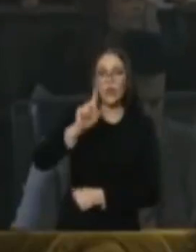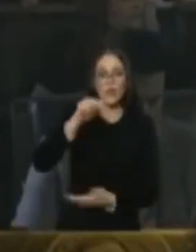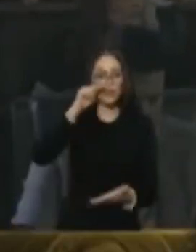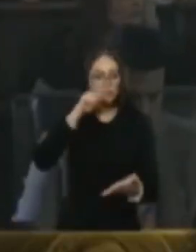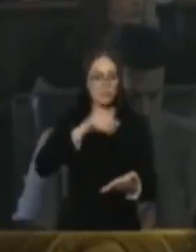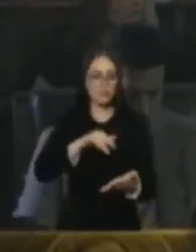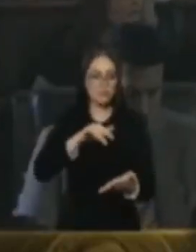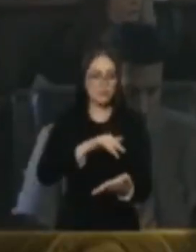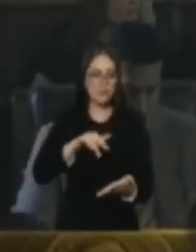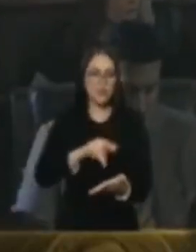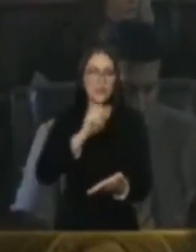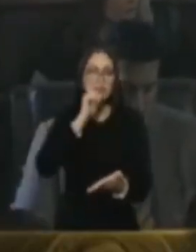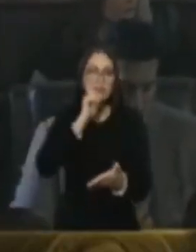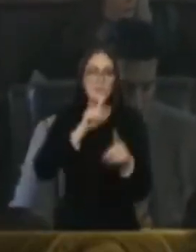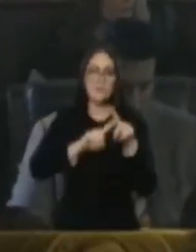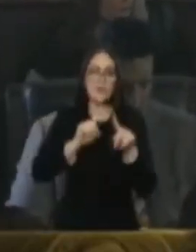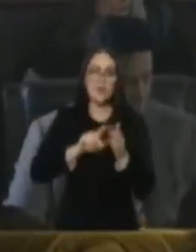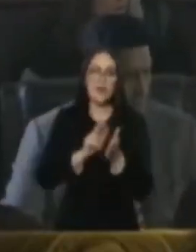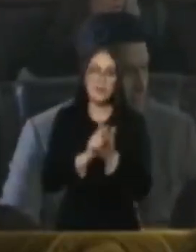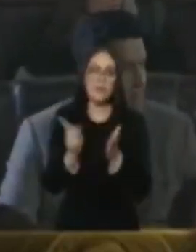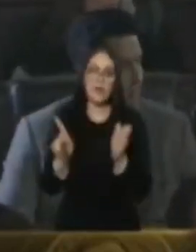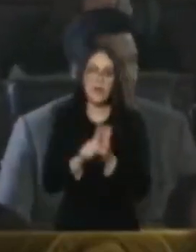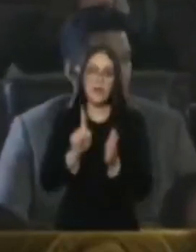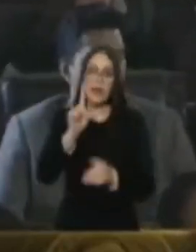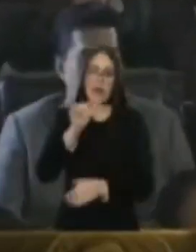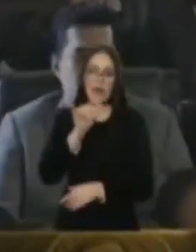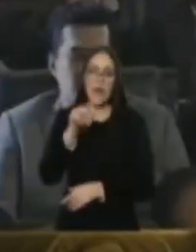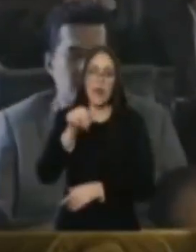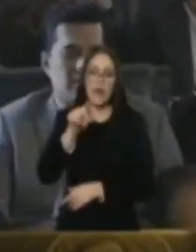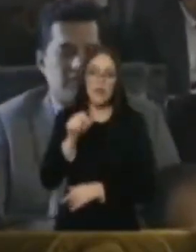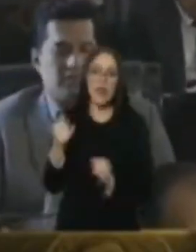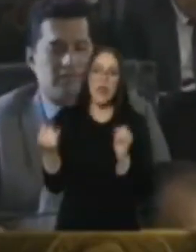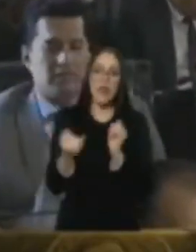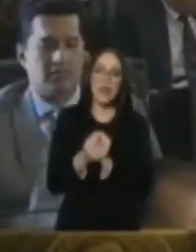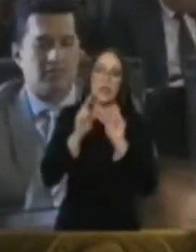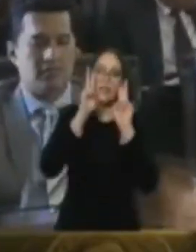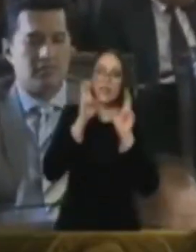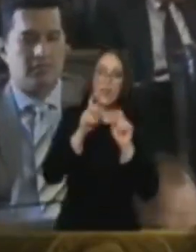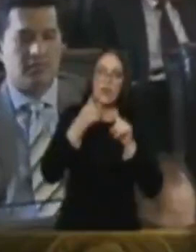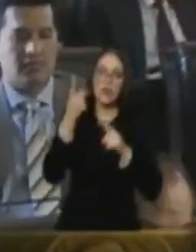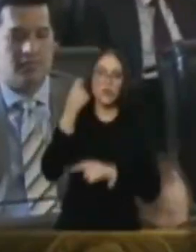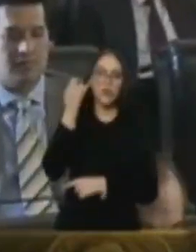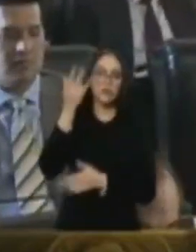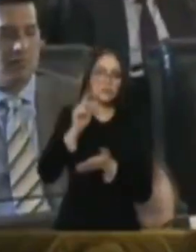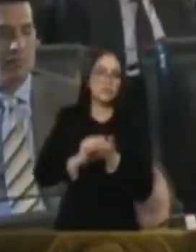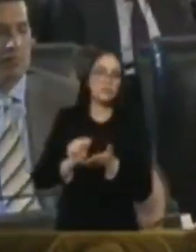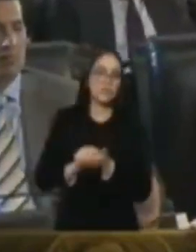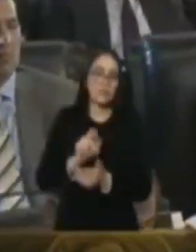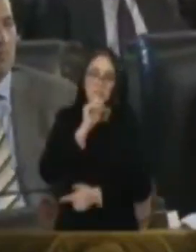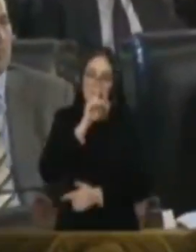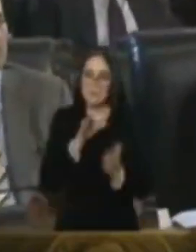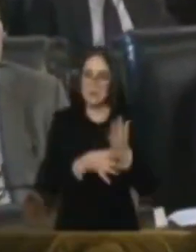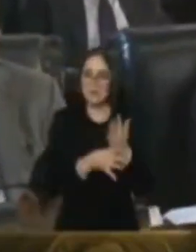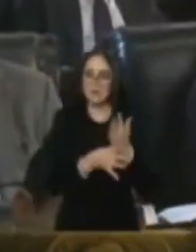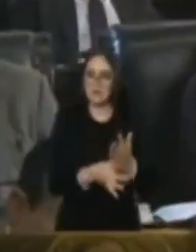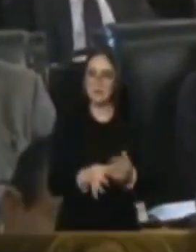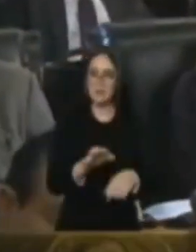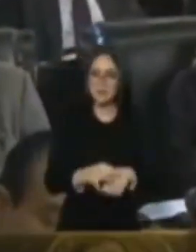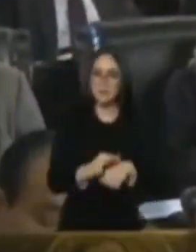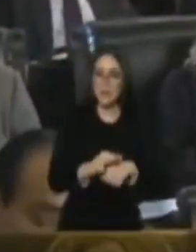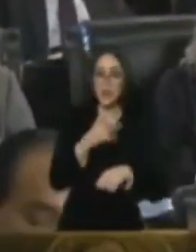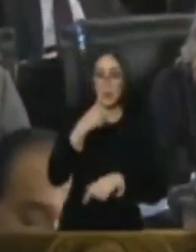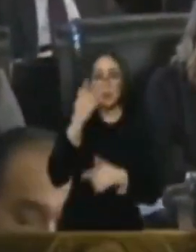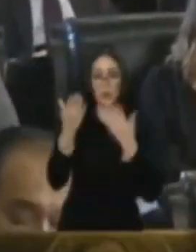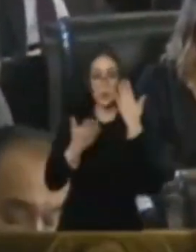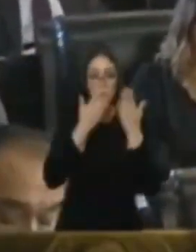mismo con entrevistas, ensayos o crónicas sobre el acontecer nacional. Como ella misma nos dice, su educación